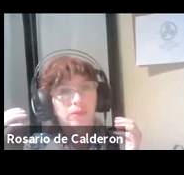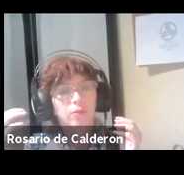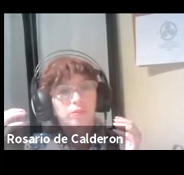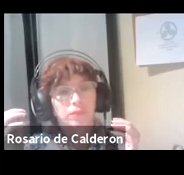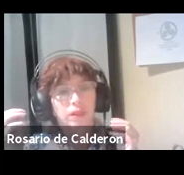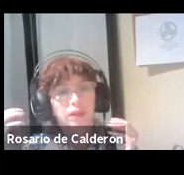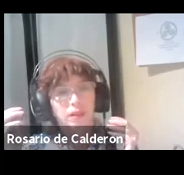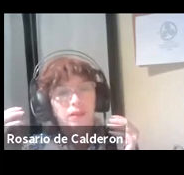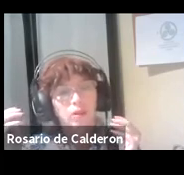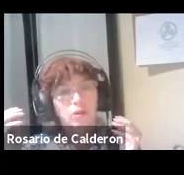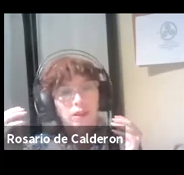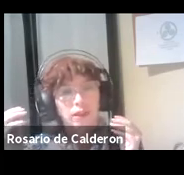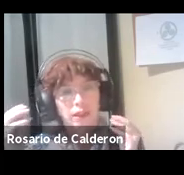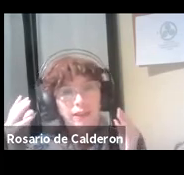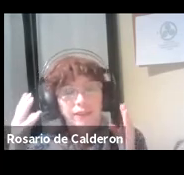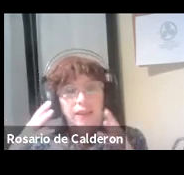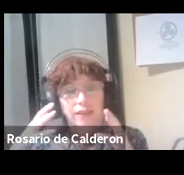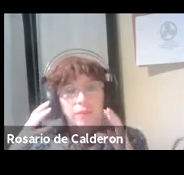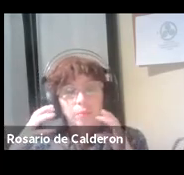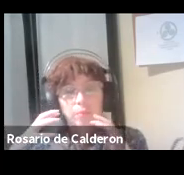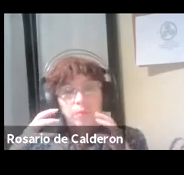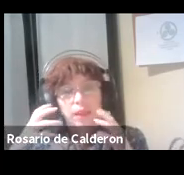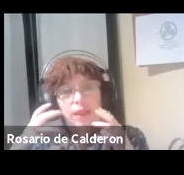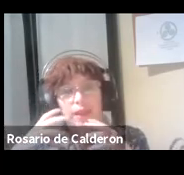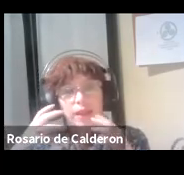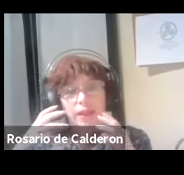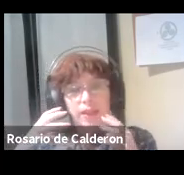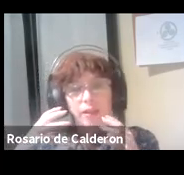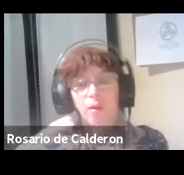vibración no y sienten